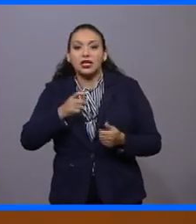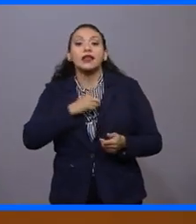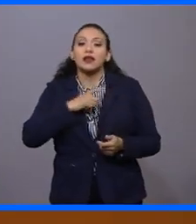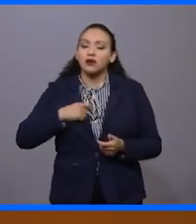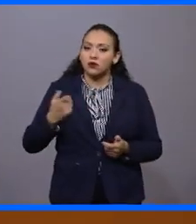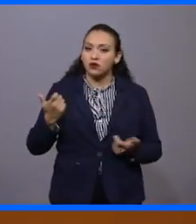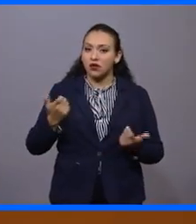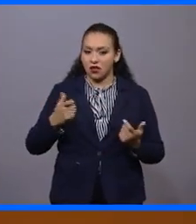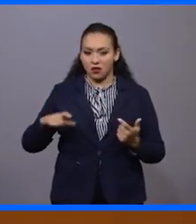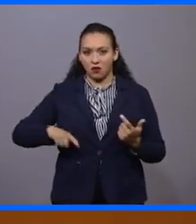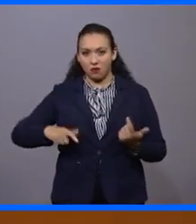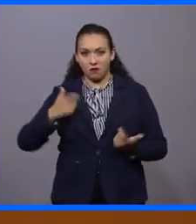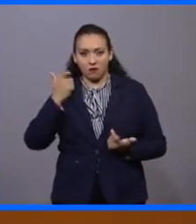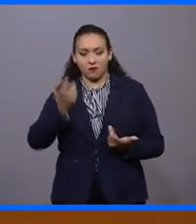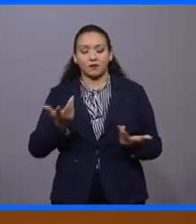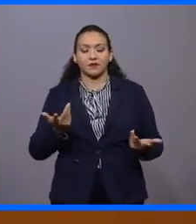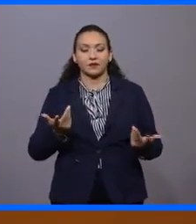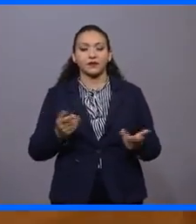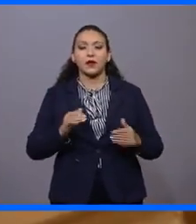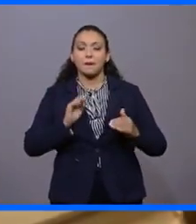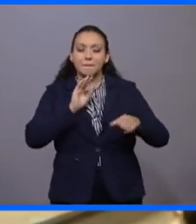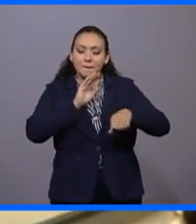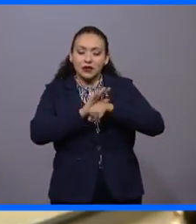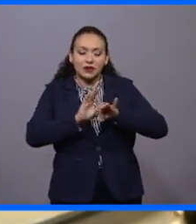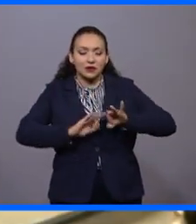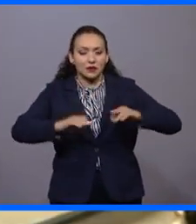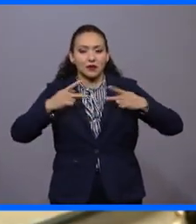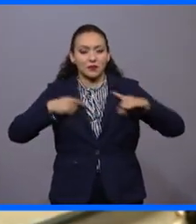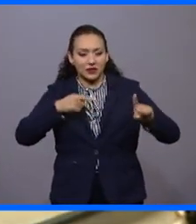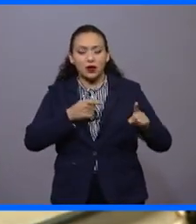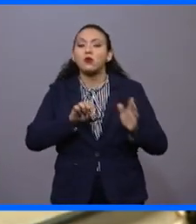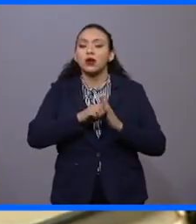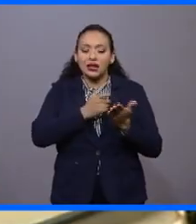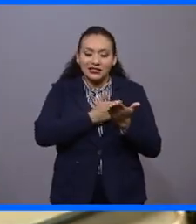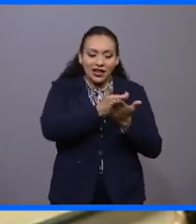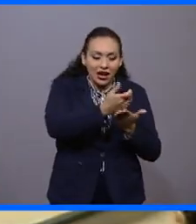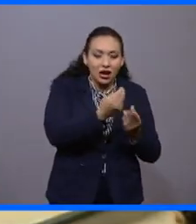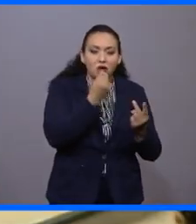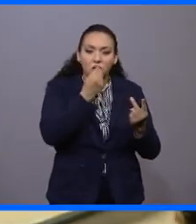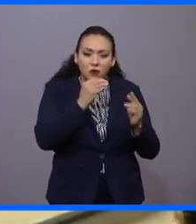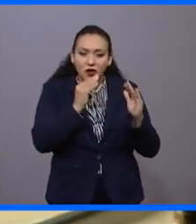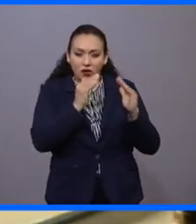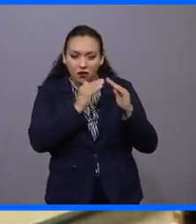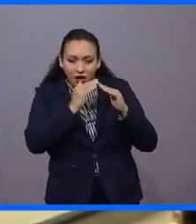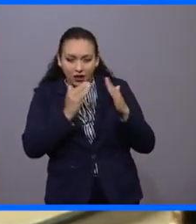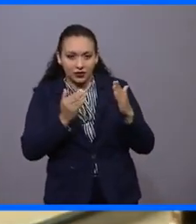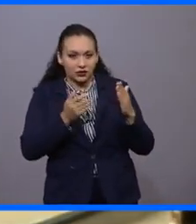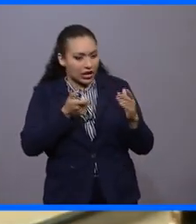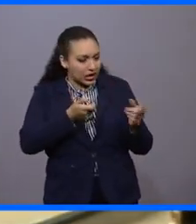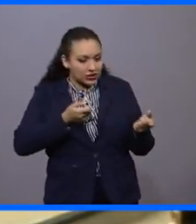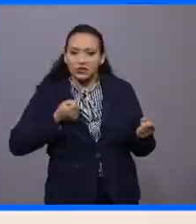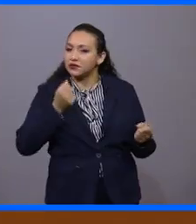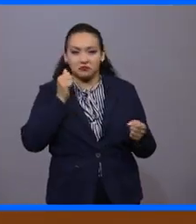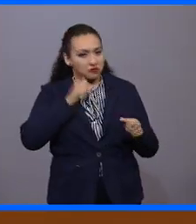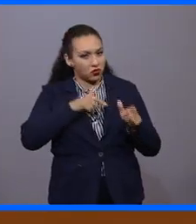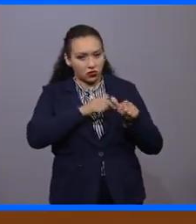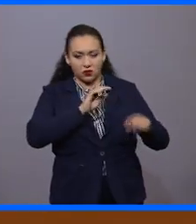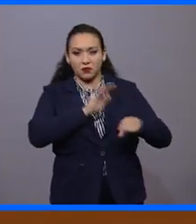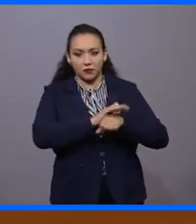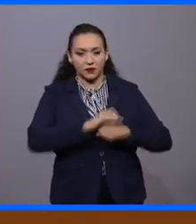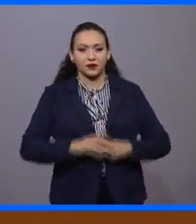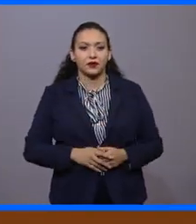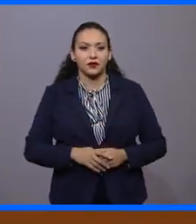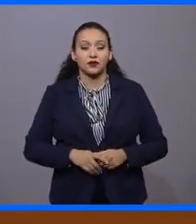pública. La protección al mínimo vital, salarios, alimentos, vivienda, queda garantizada. Lo que